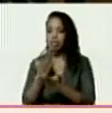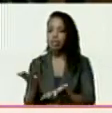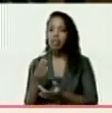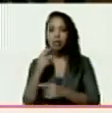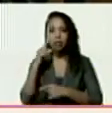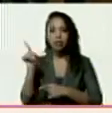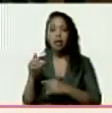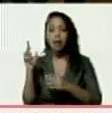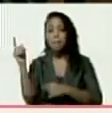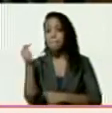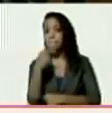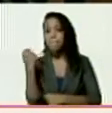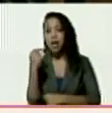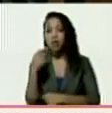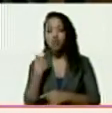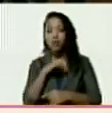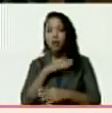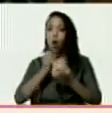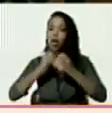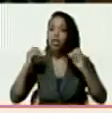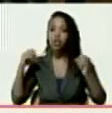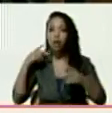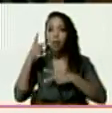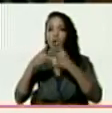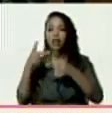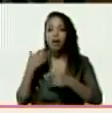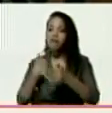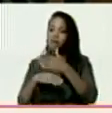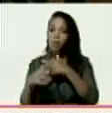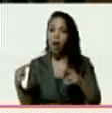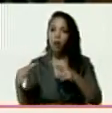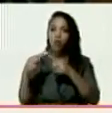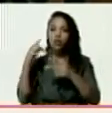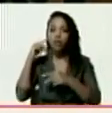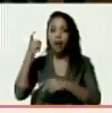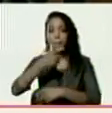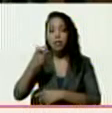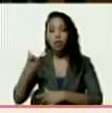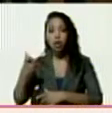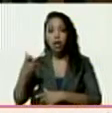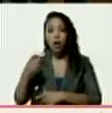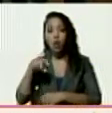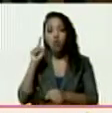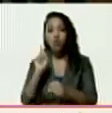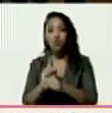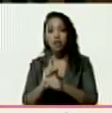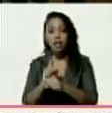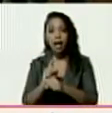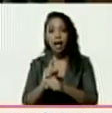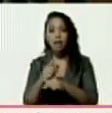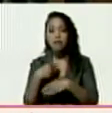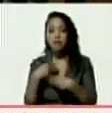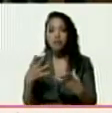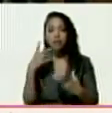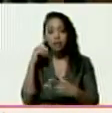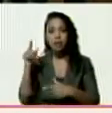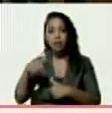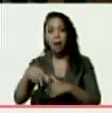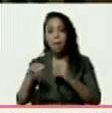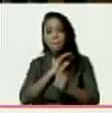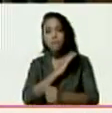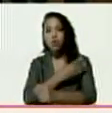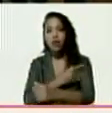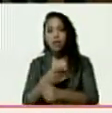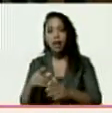mucho menos nuestras organizaciones políticas. Vamos a ir al encuentro de la gente, porque la única trinchera que es este poder legislativo la vamos a